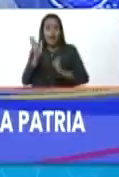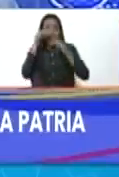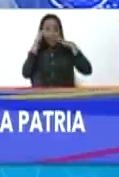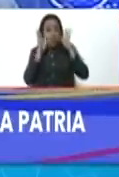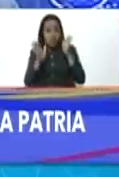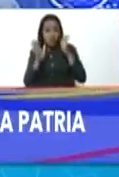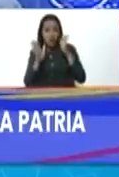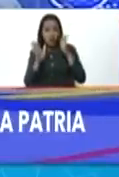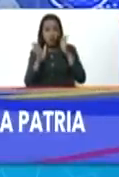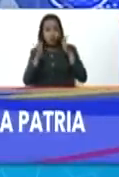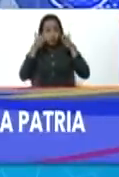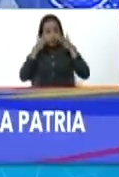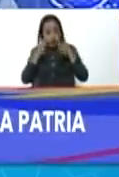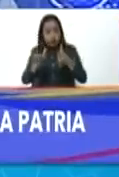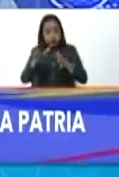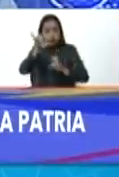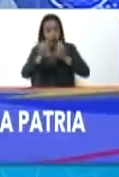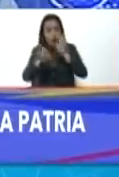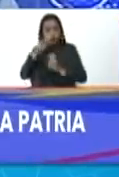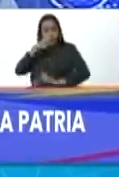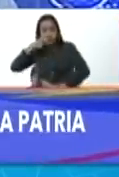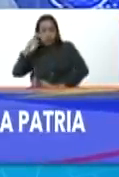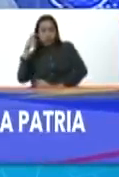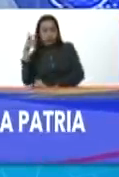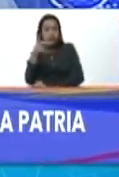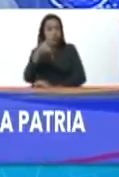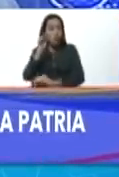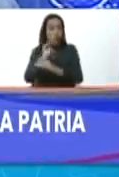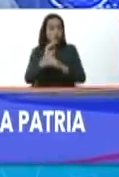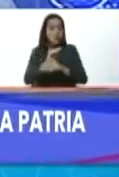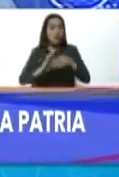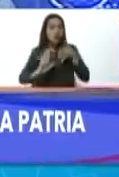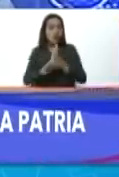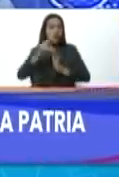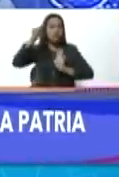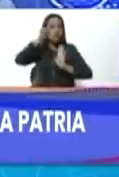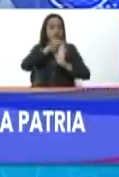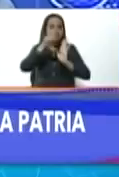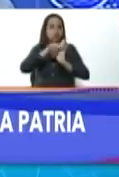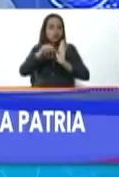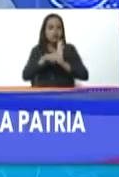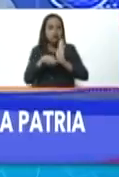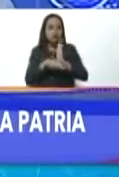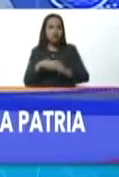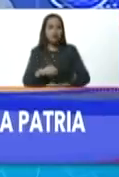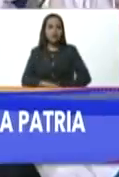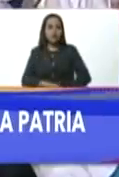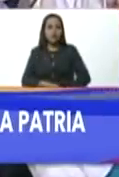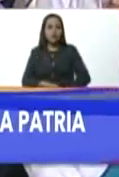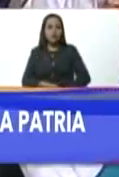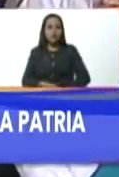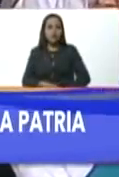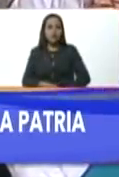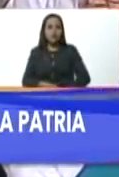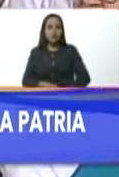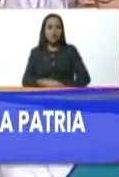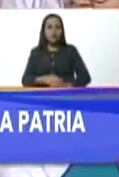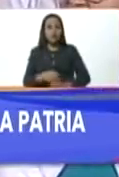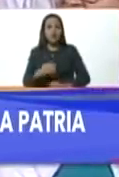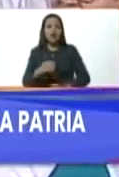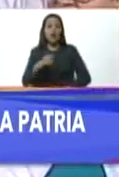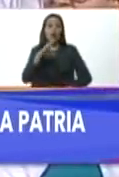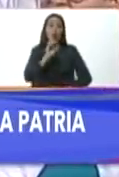siguiendo estrictamente las recomendaciones de la Organización Mundial de la